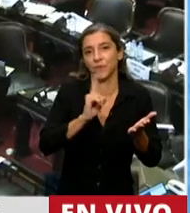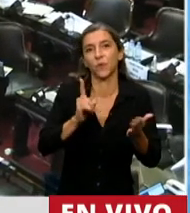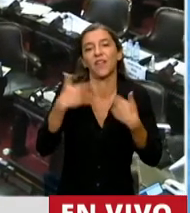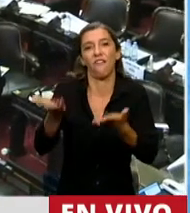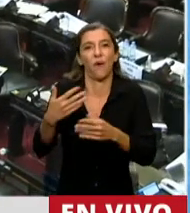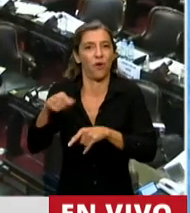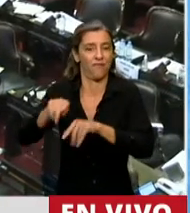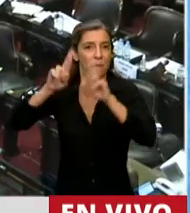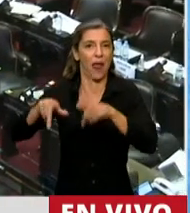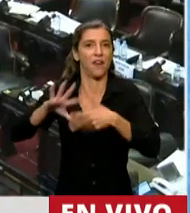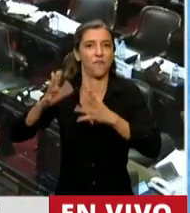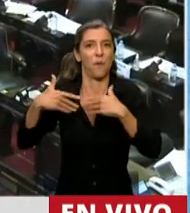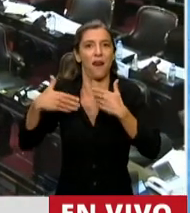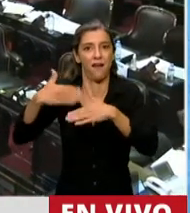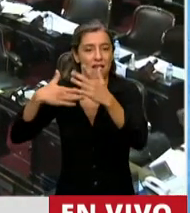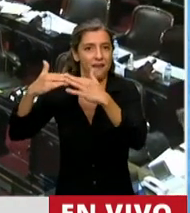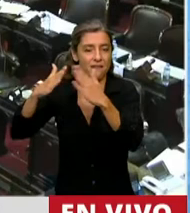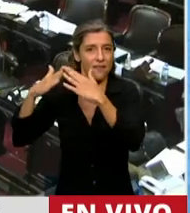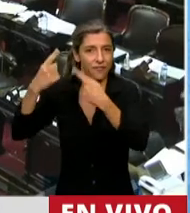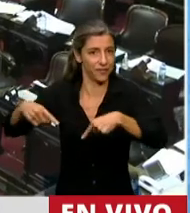esa política. Es lo opuesto.